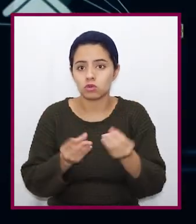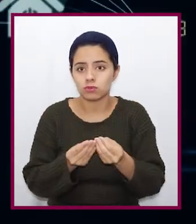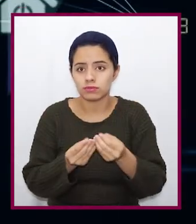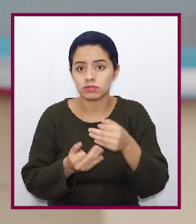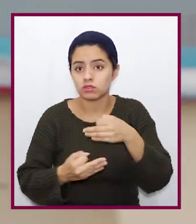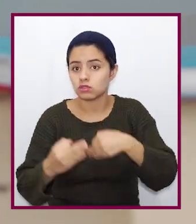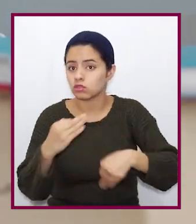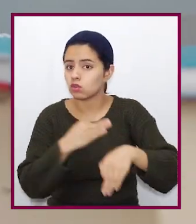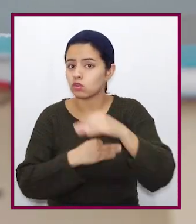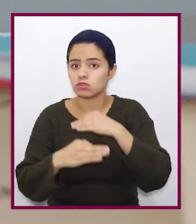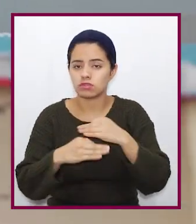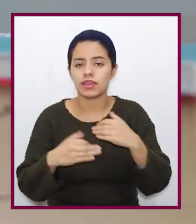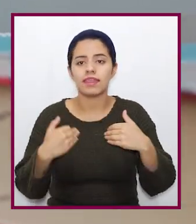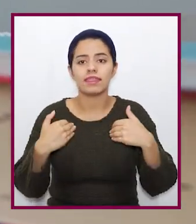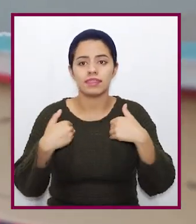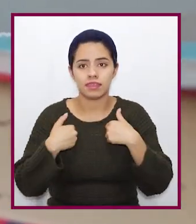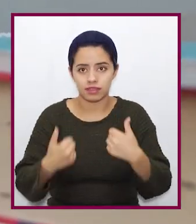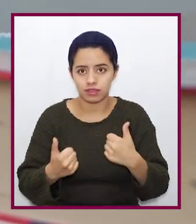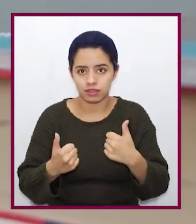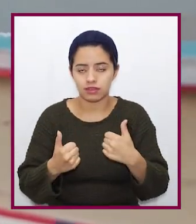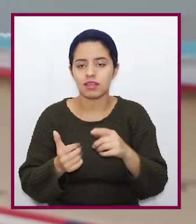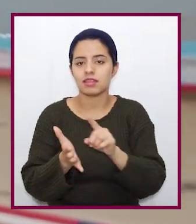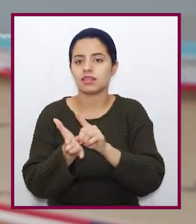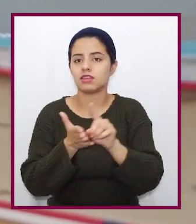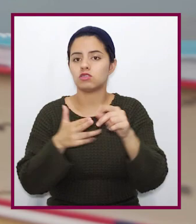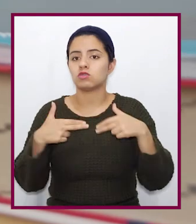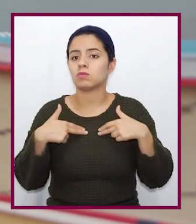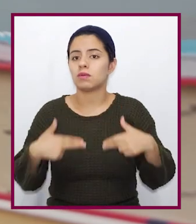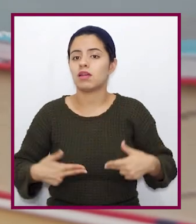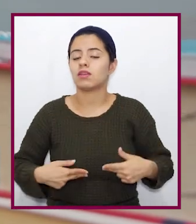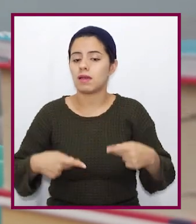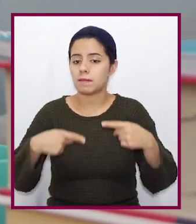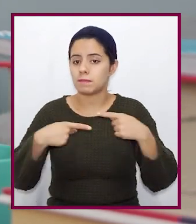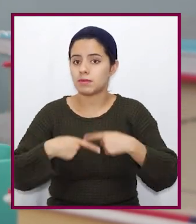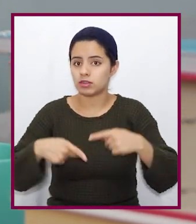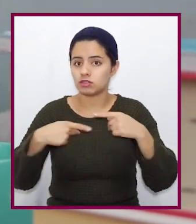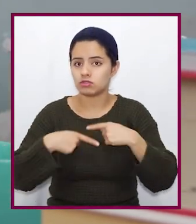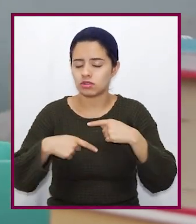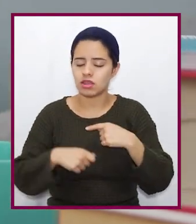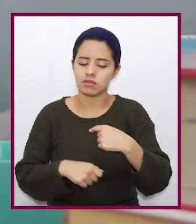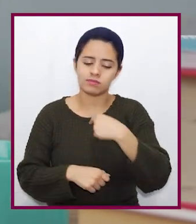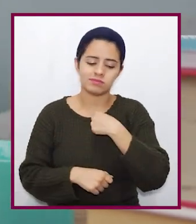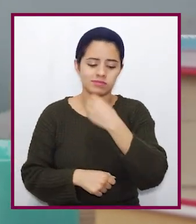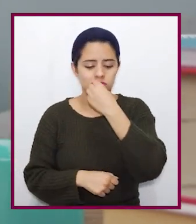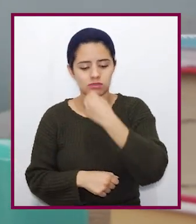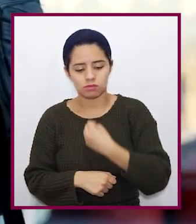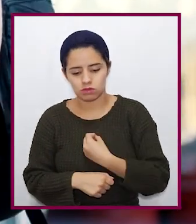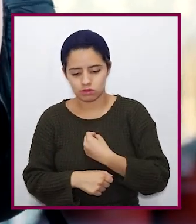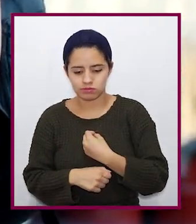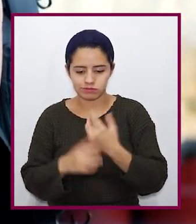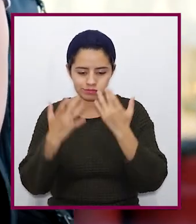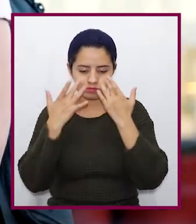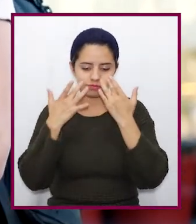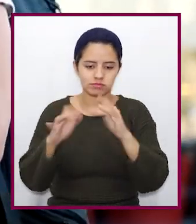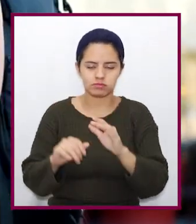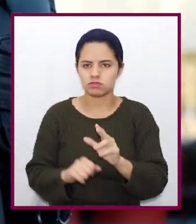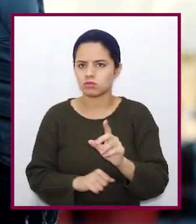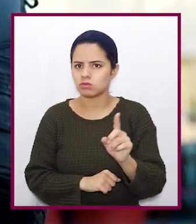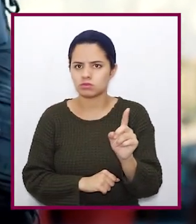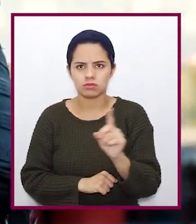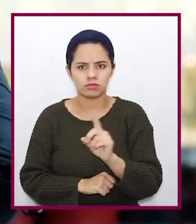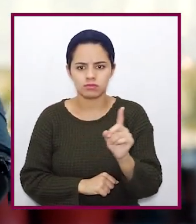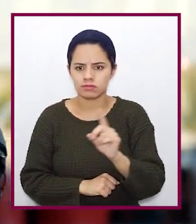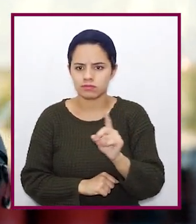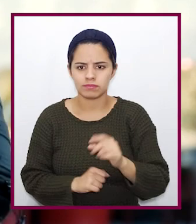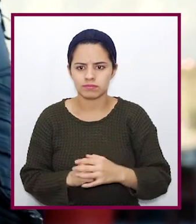y todos tener claro que los derechos humanos de las personas no se renuncian, no son menores por el hecho de ocurrir